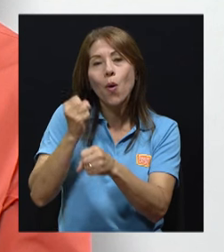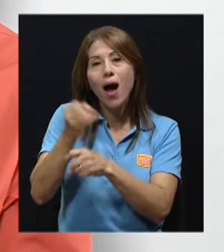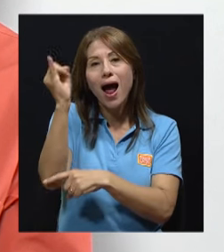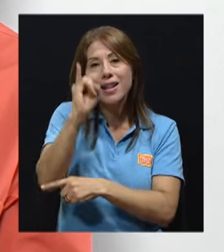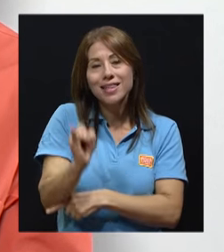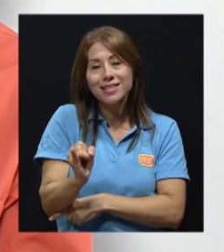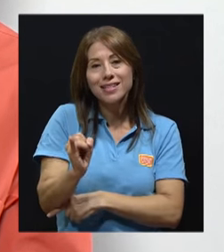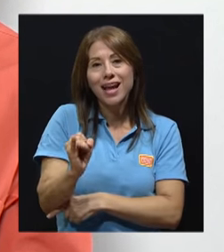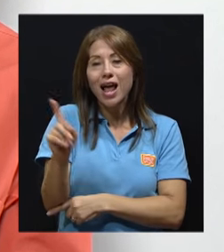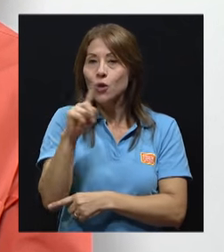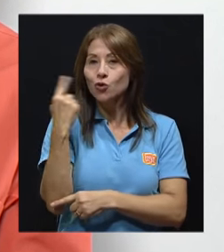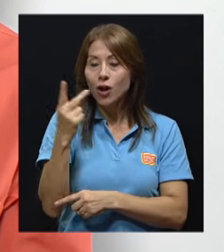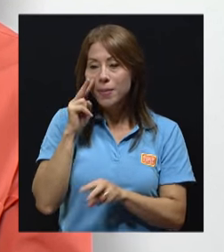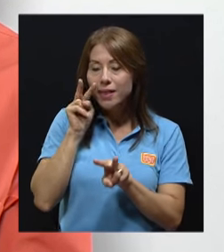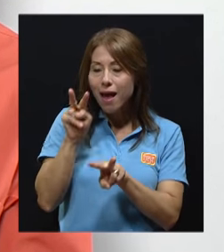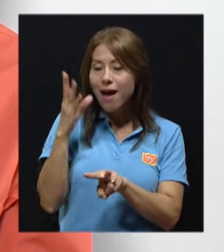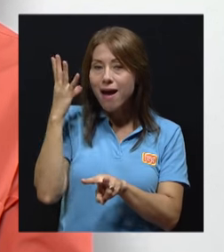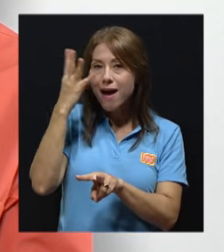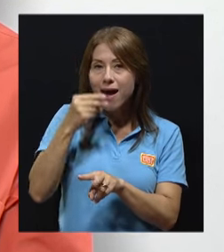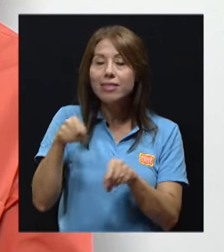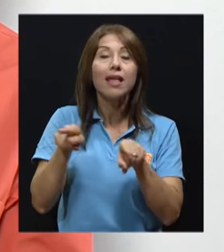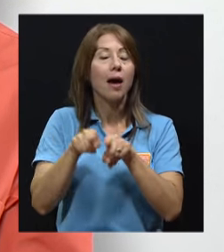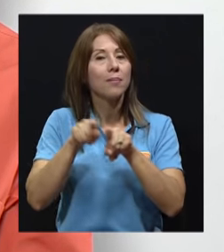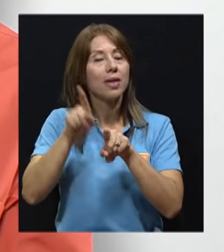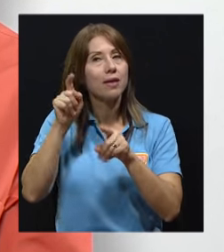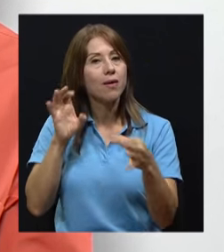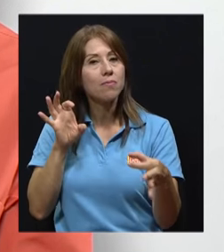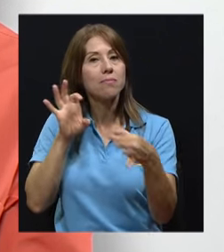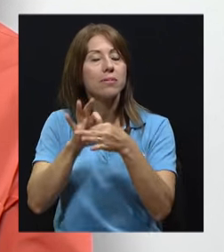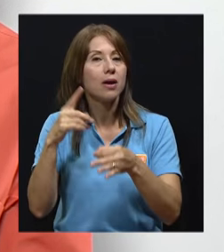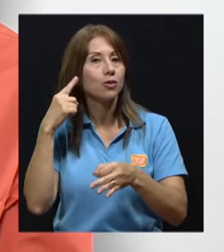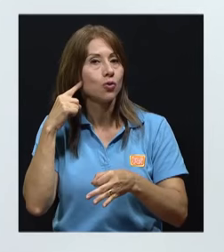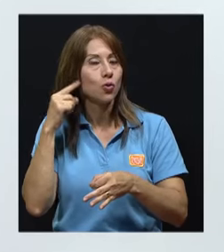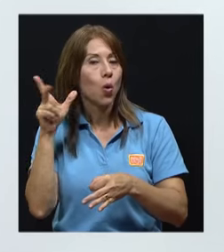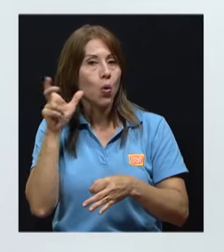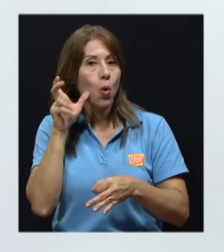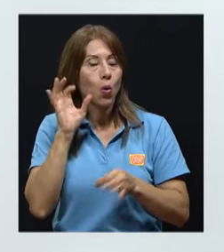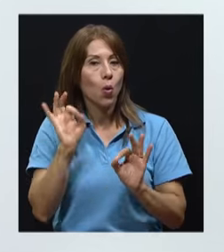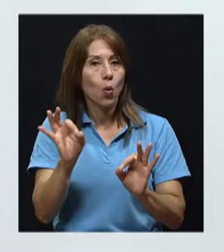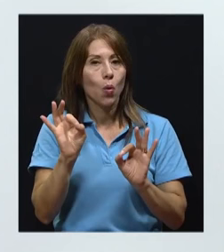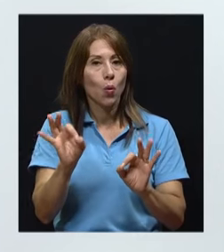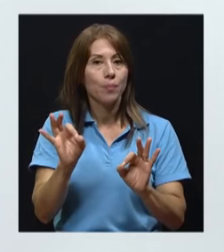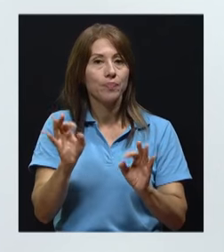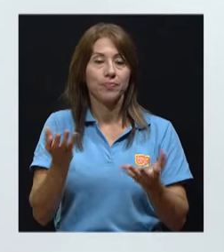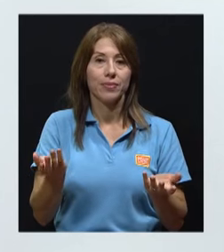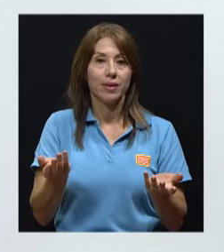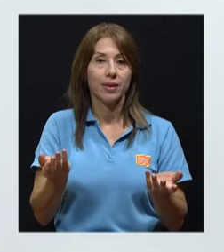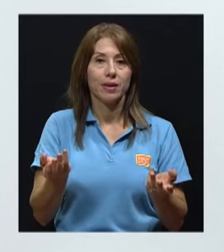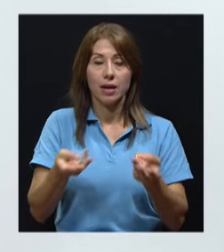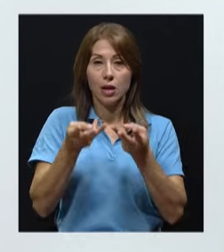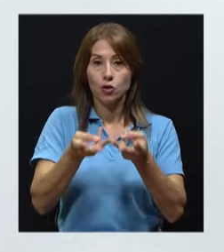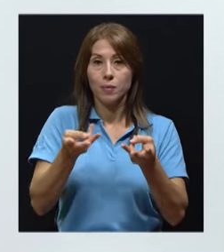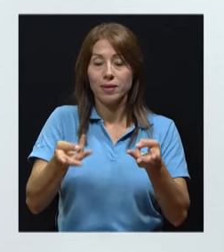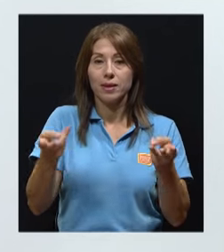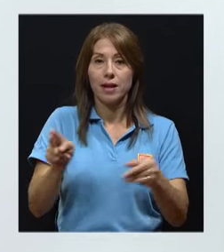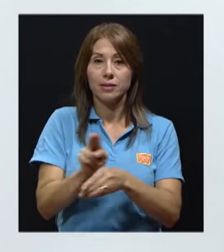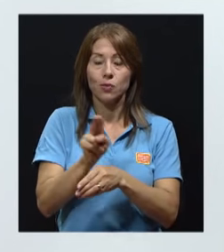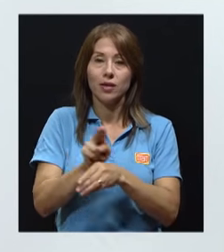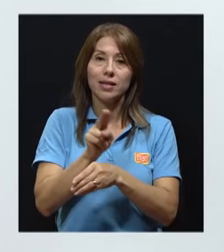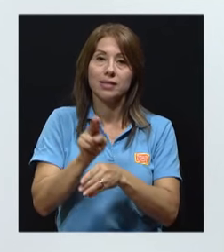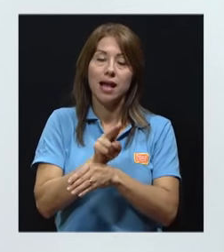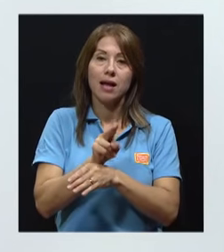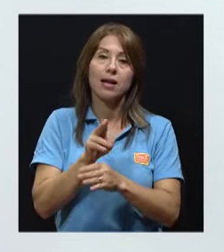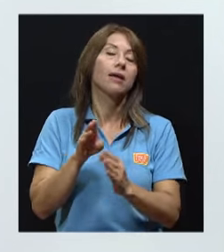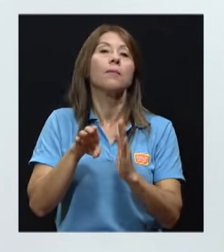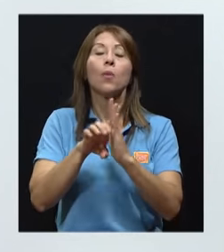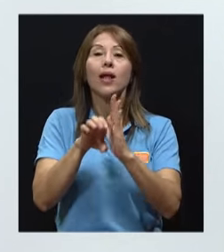obra artística no solo en lo visual sino también en lo sonoro y los materiales eh que utilizan por ejemplo